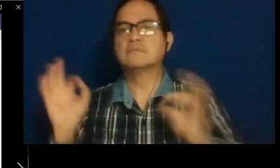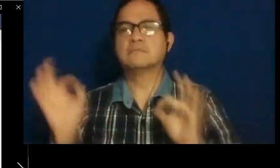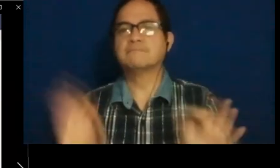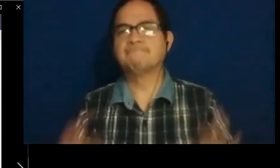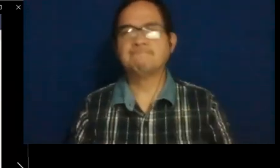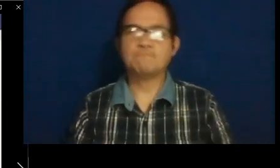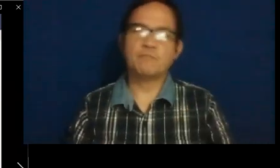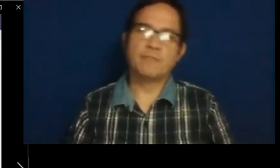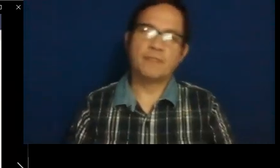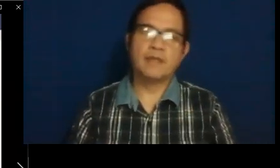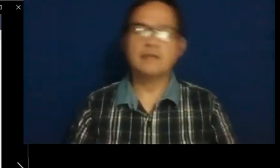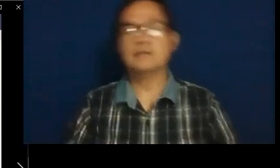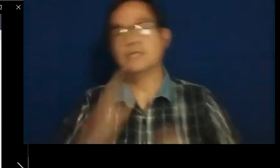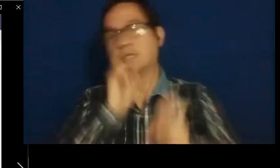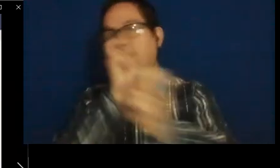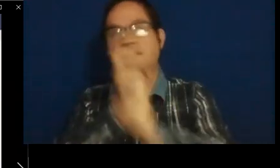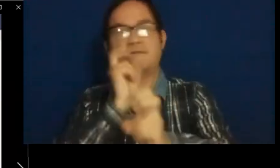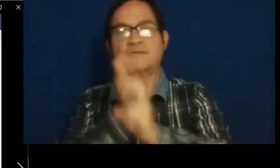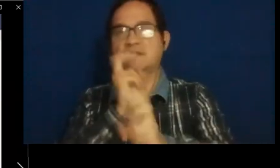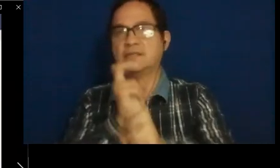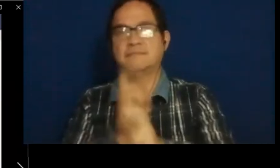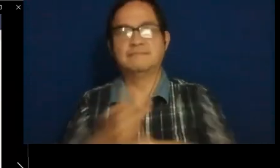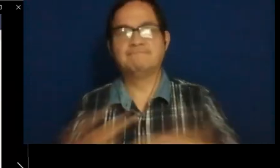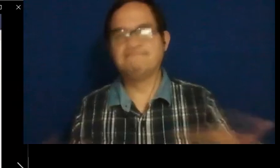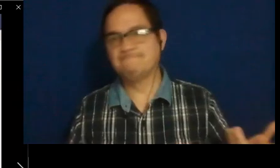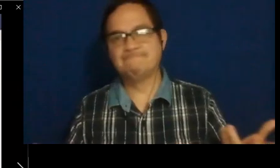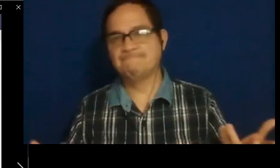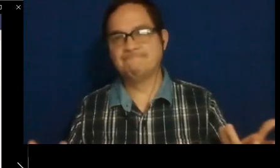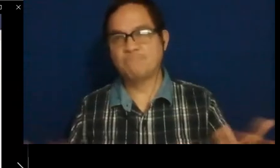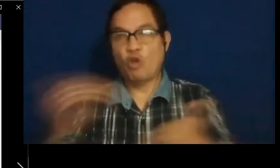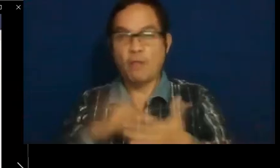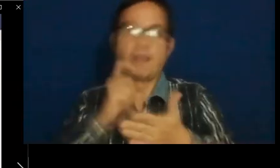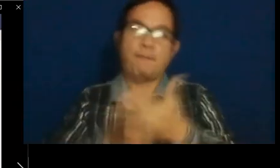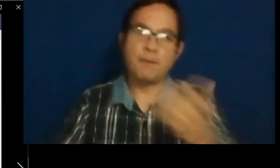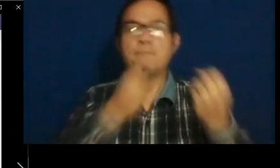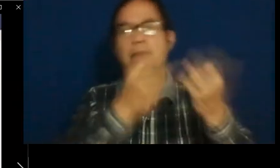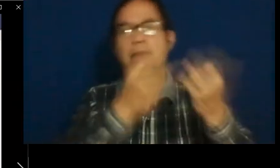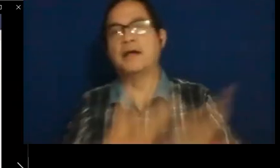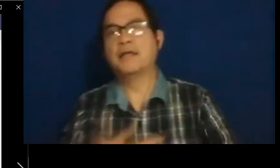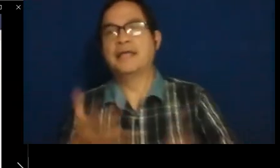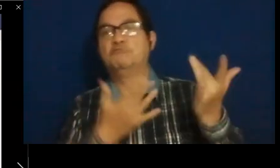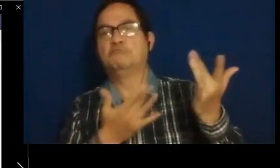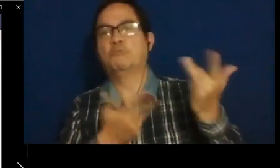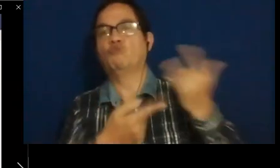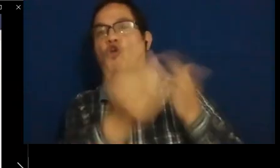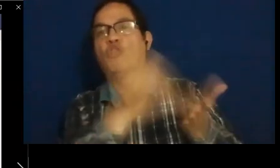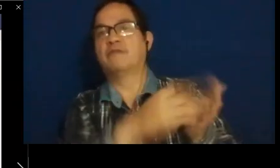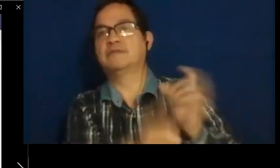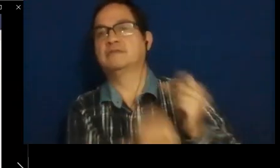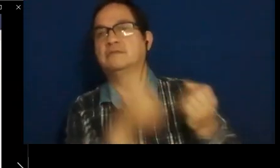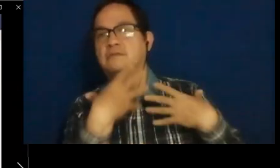Pues me queda un tanto difícil porque es que imagínate, de recibirte el documento